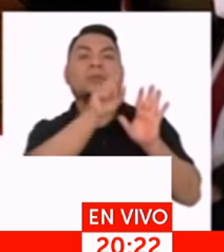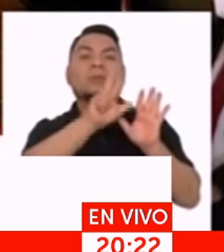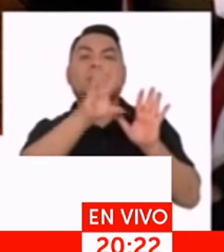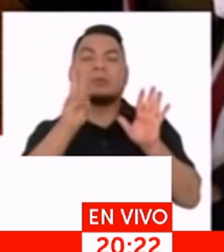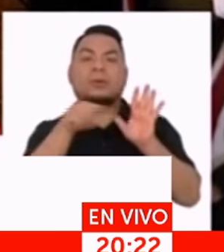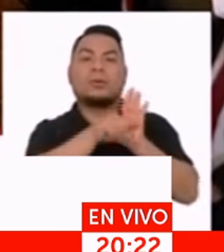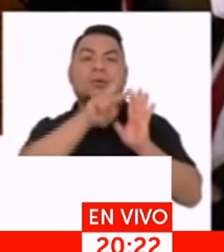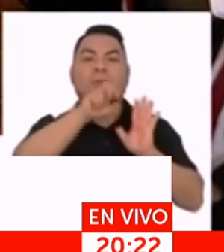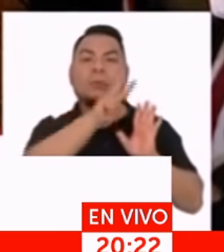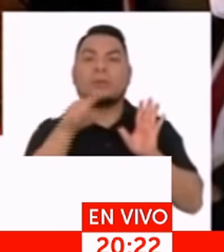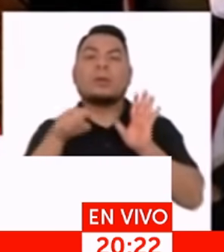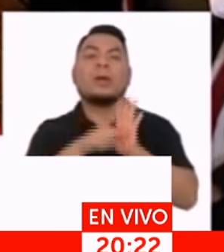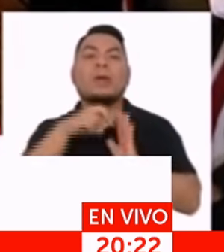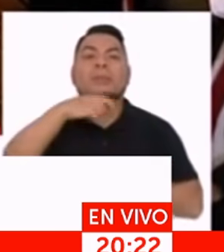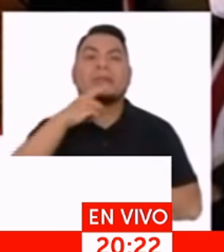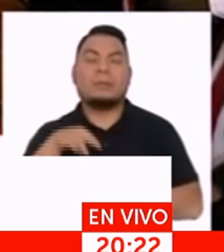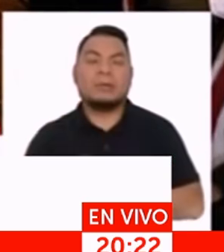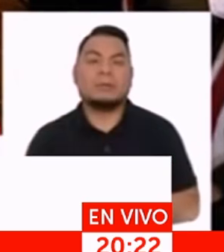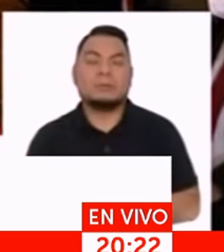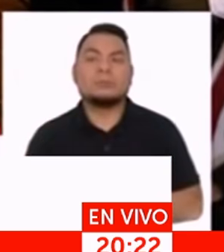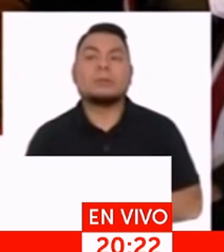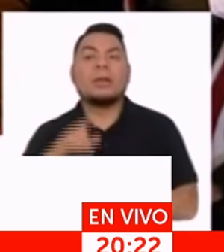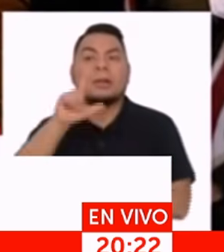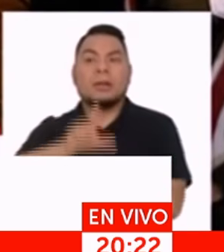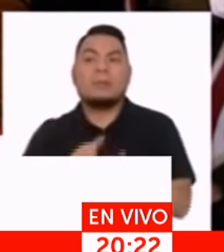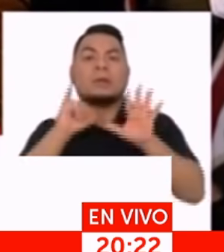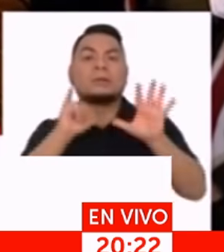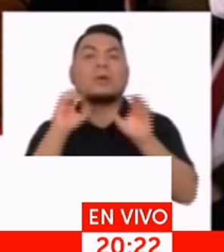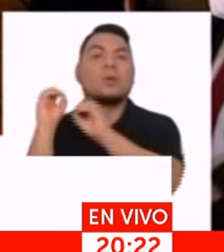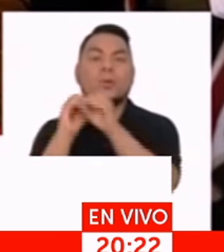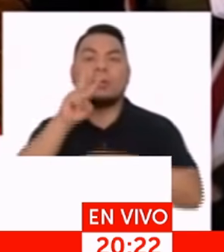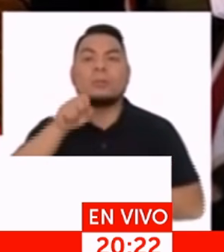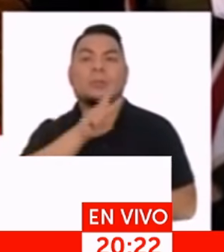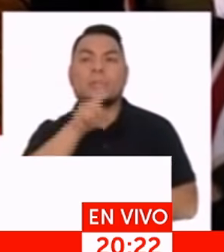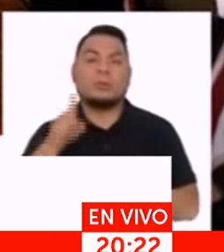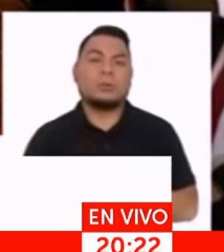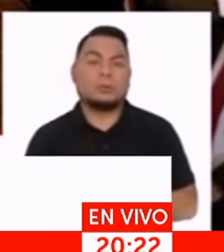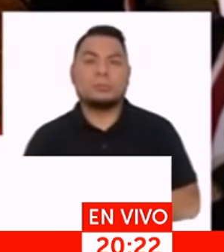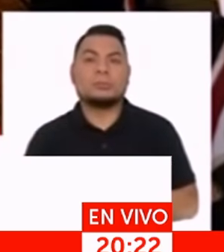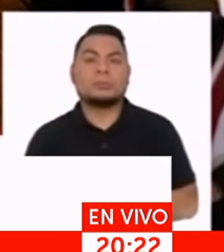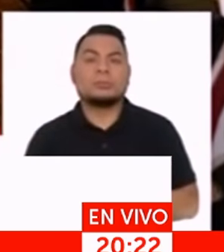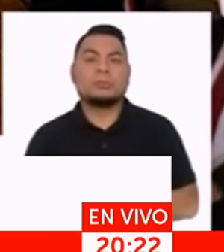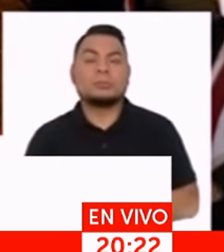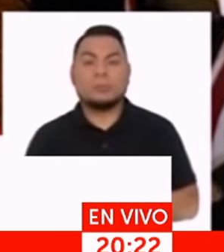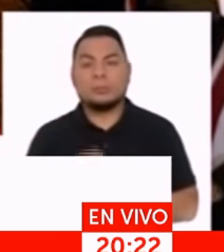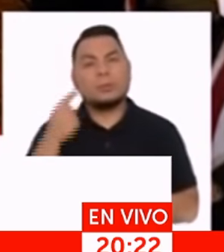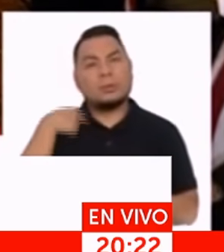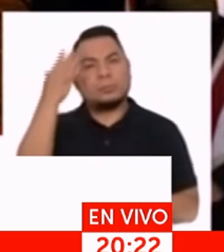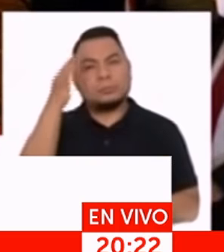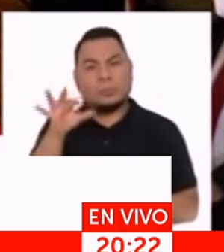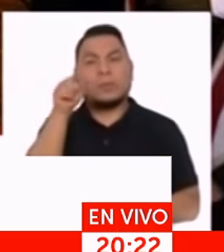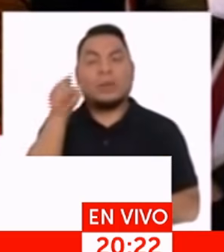Hernando Ceballos. Continuemos con esta cobertura de Exitosa Perú, 95.5 en la FM, desde el Salón